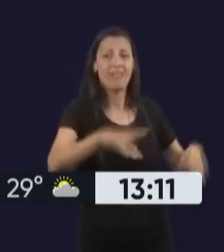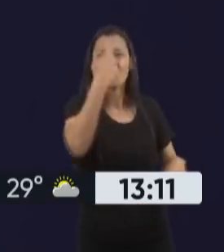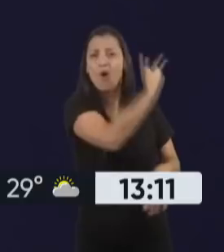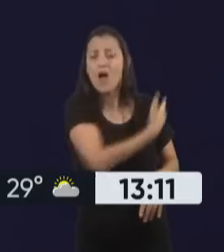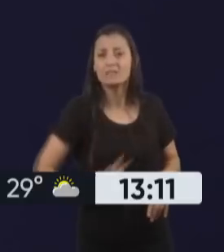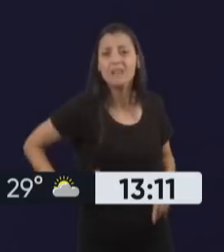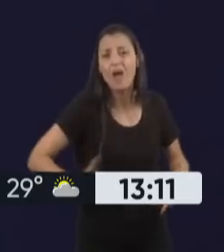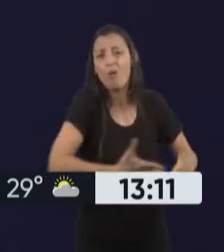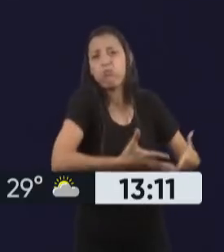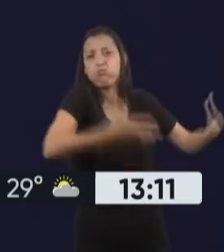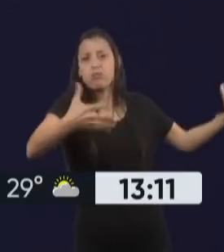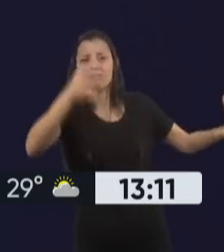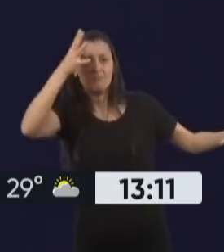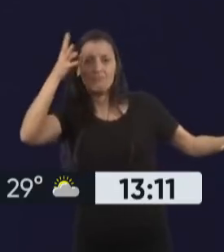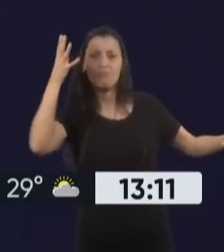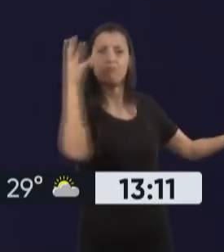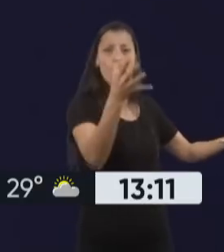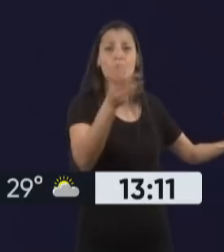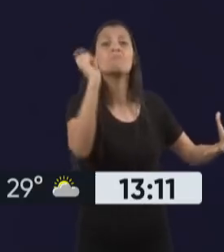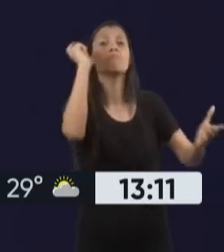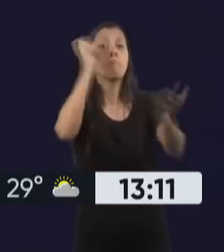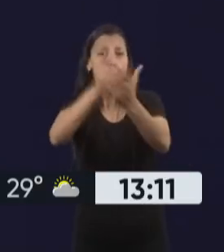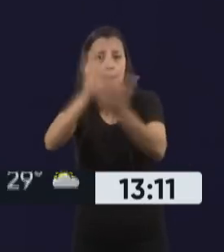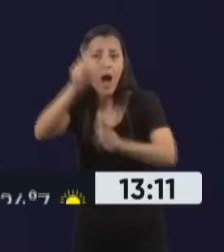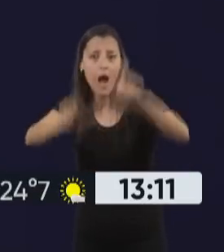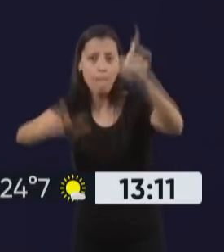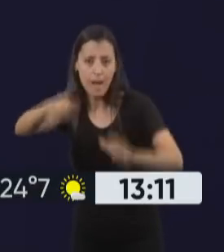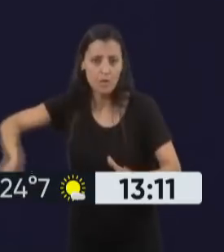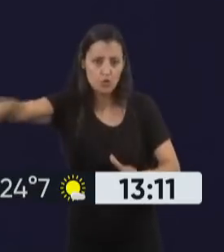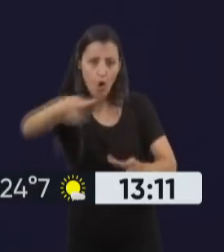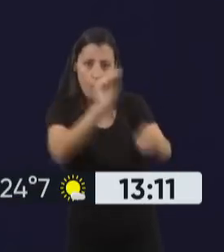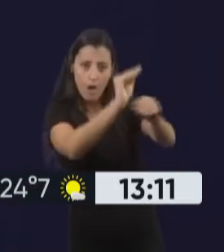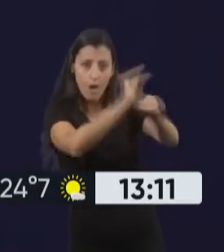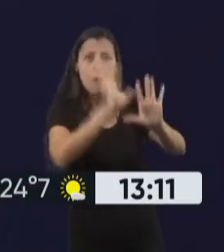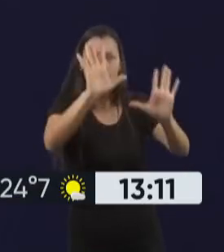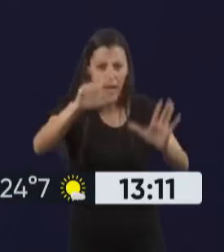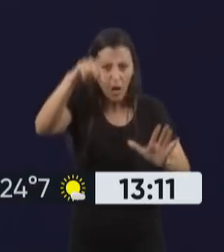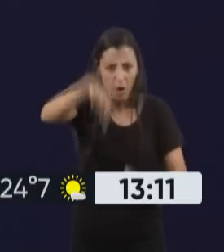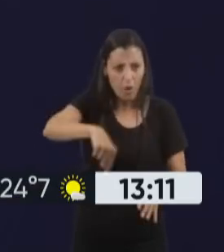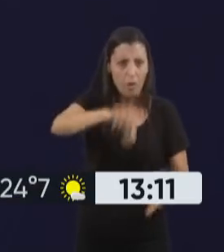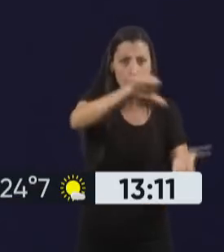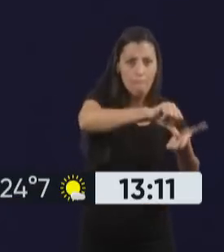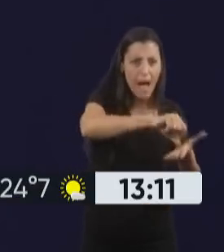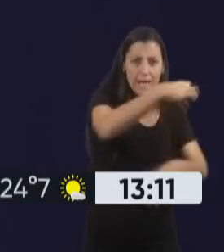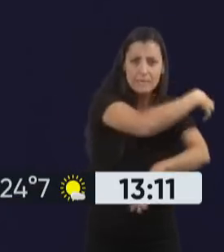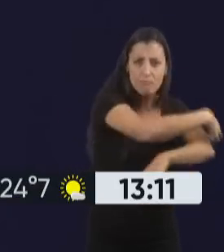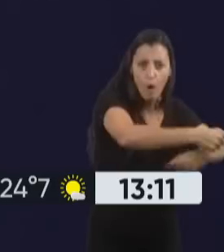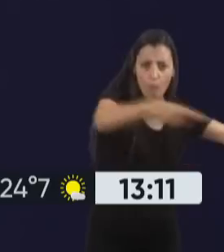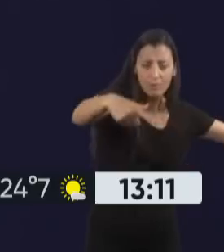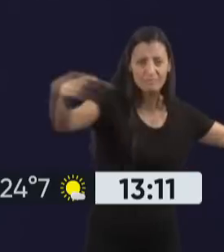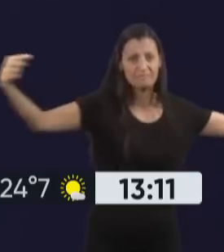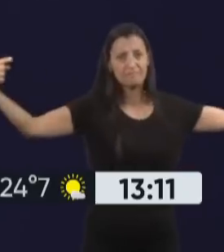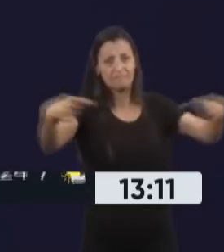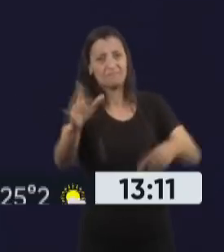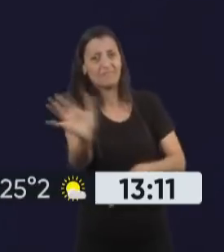que bancábamos o que bancan entre todos los contribuyentes, y que en un país pobre no tiene mucho sentido discutir si ese